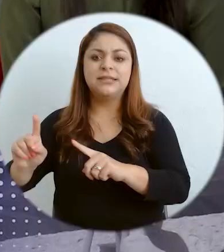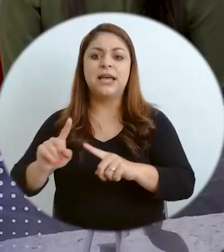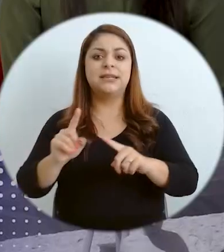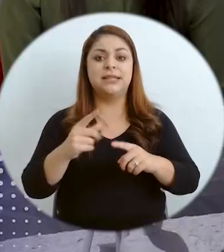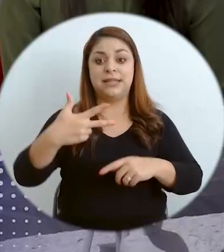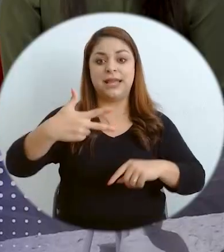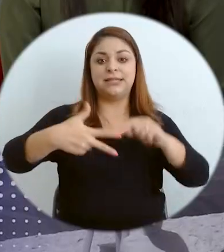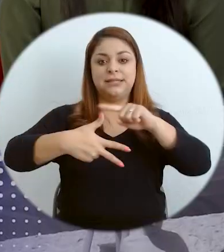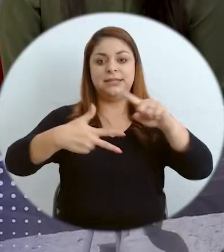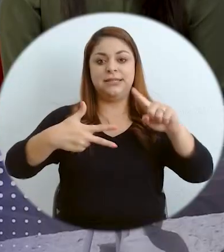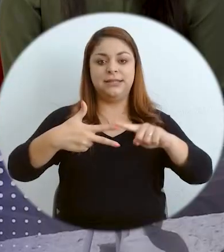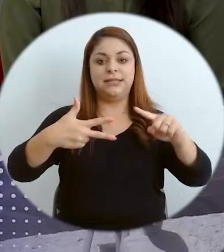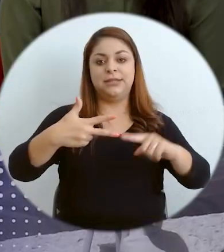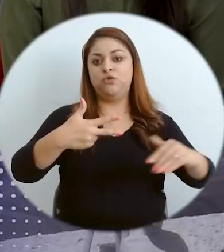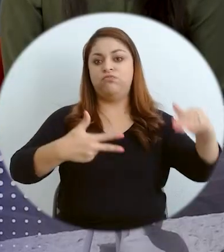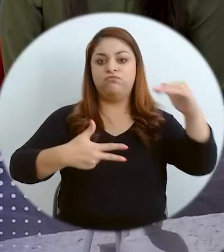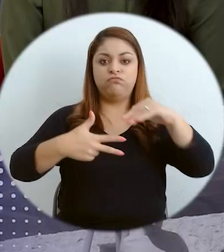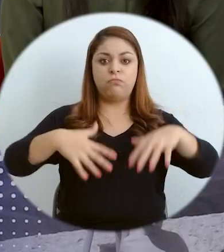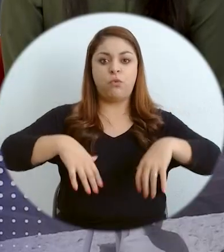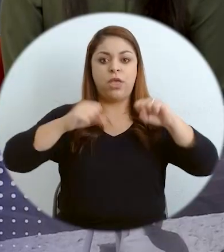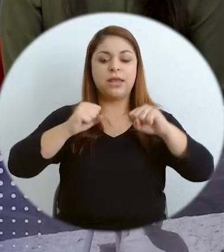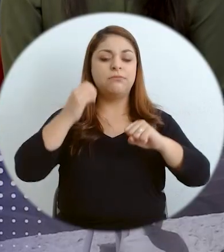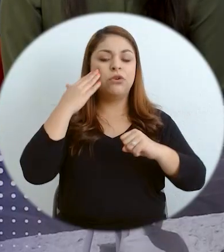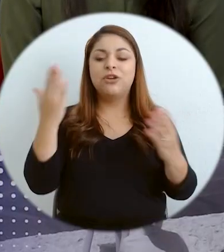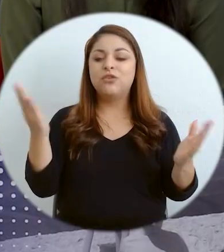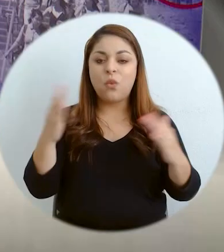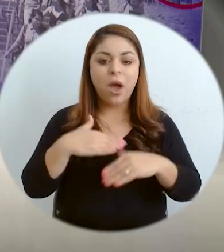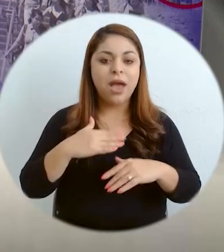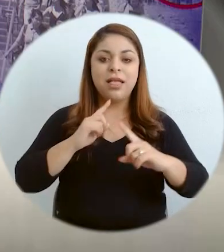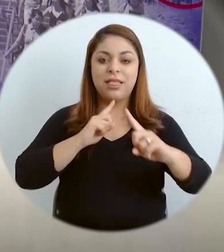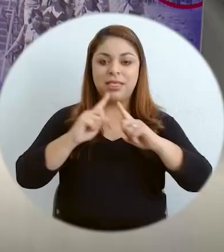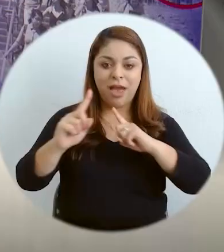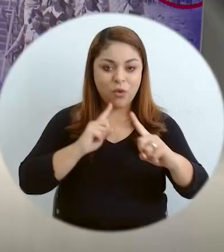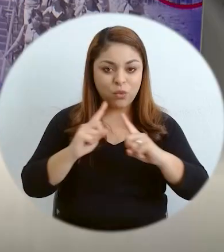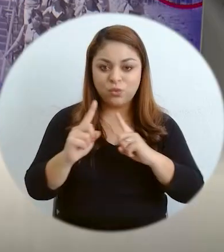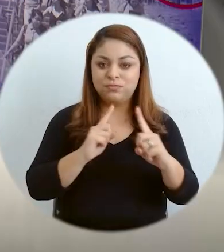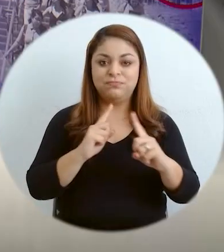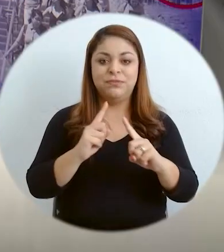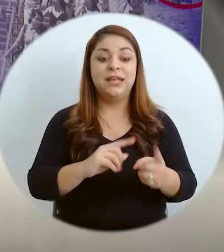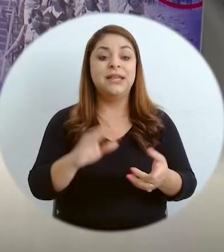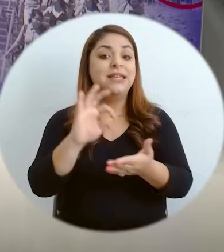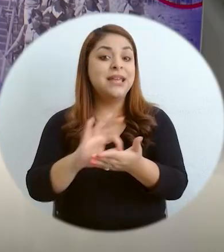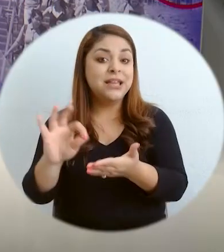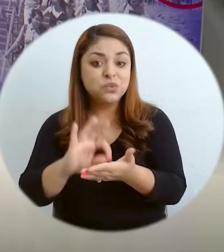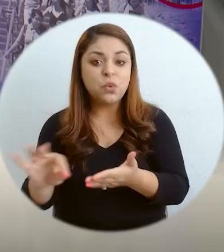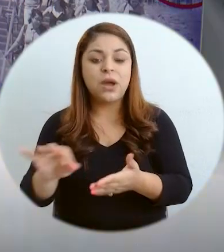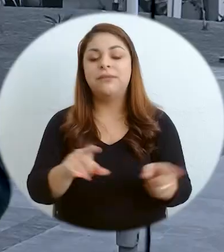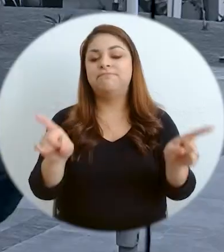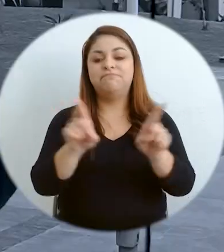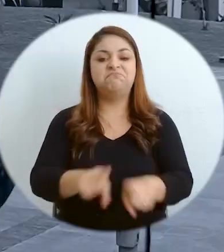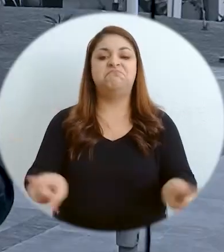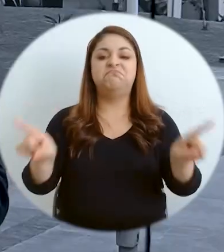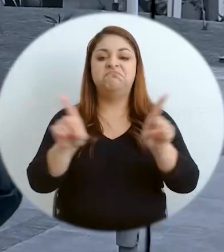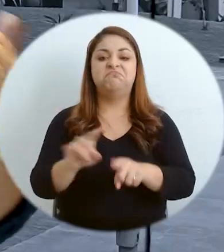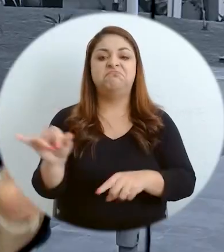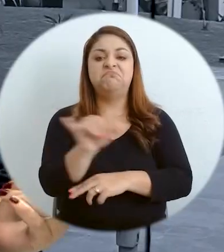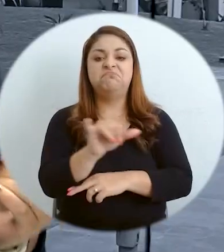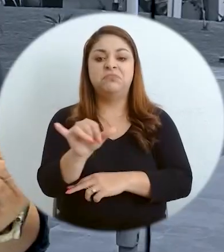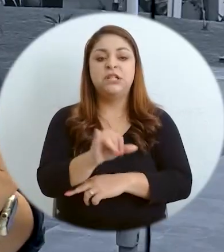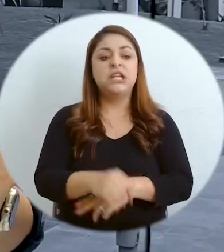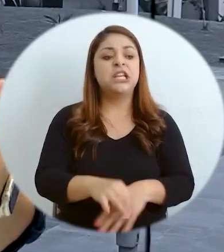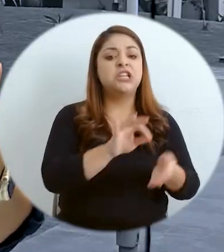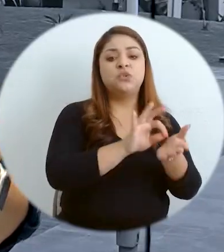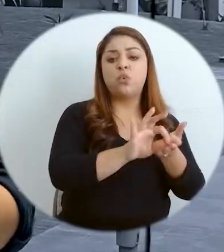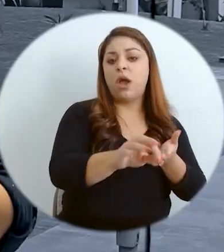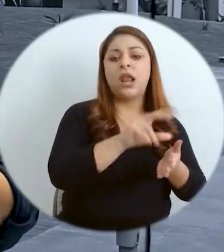entre los tres supremos poderes porque no hemos aprendido a dialogar. Y en la escuela no lo seguimos haciendo. La escuela no